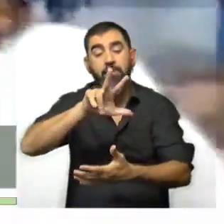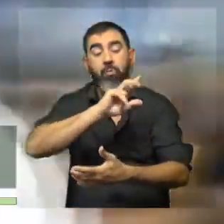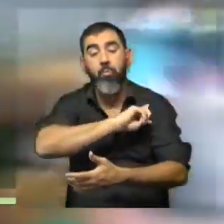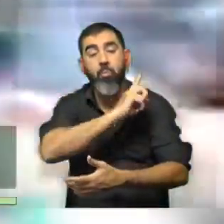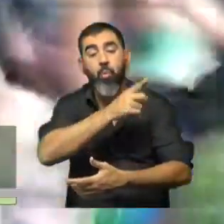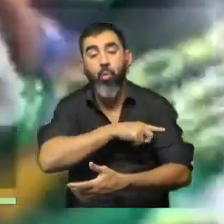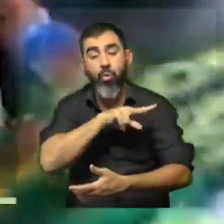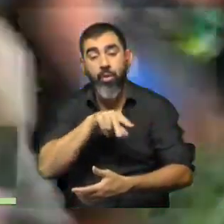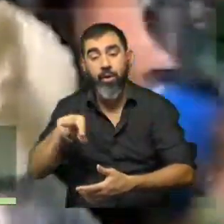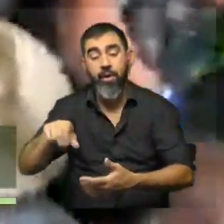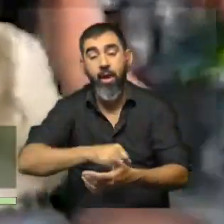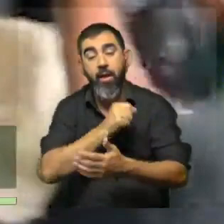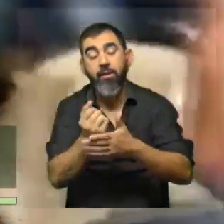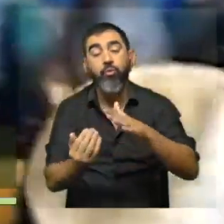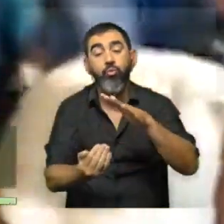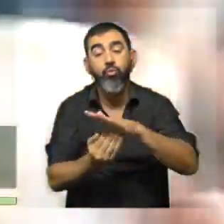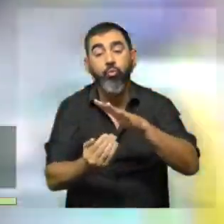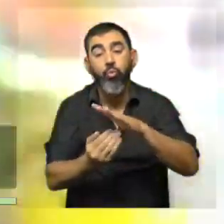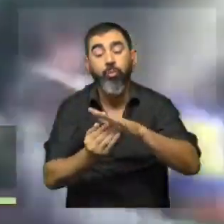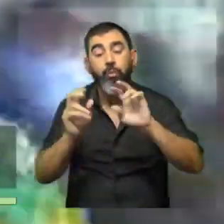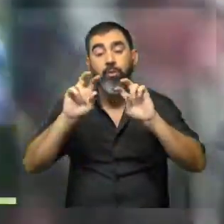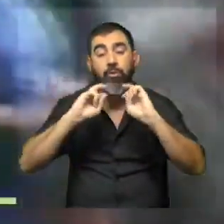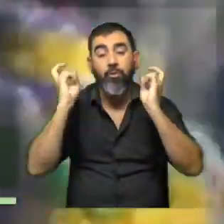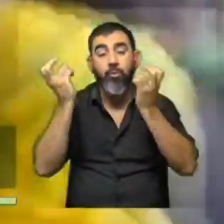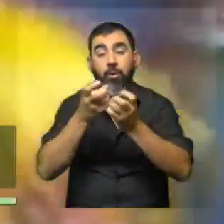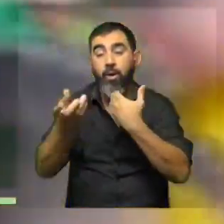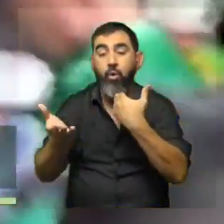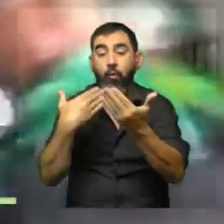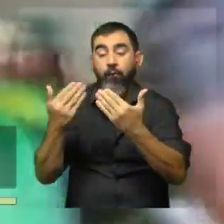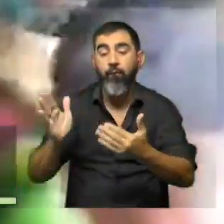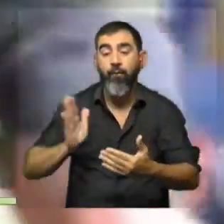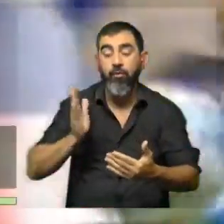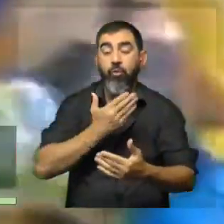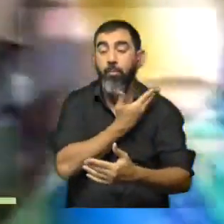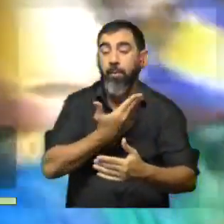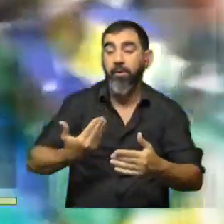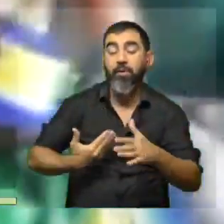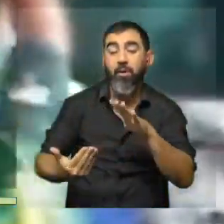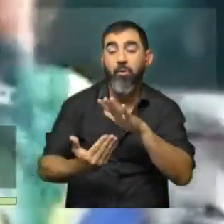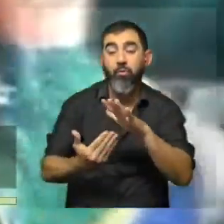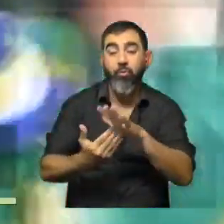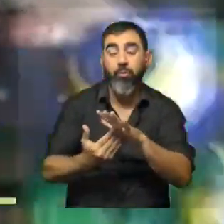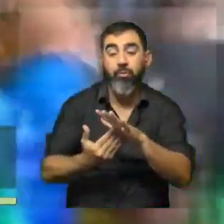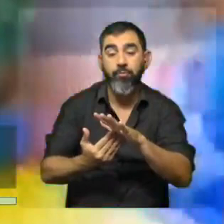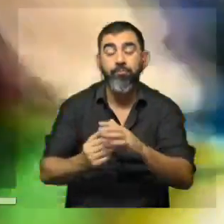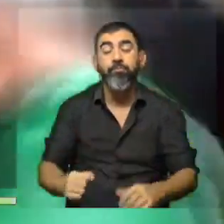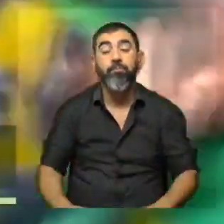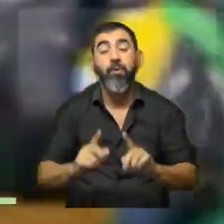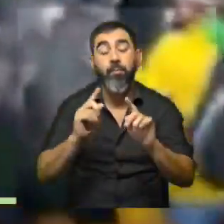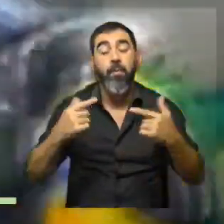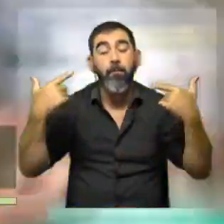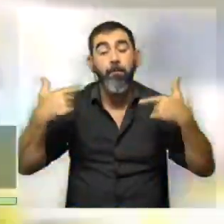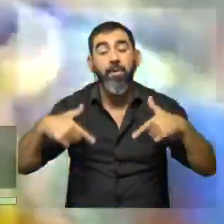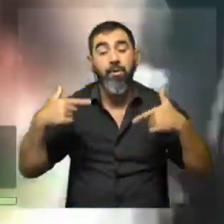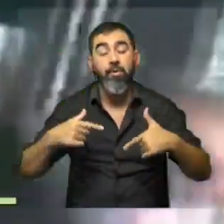hasta el supremo tribunal Federal donde comenzó con la presidenta del supremo el ministro